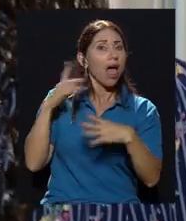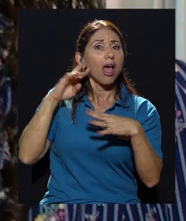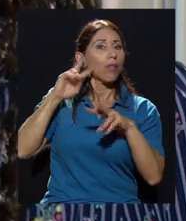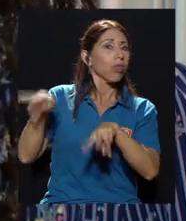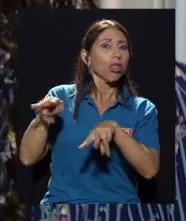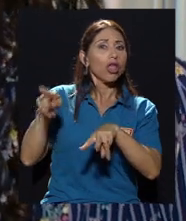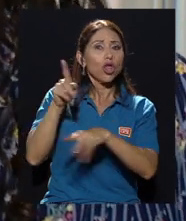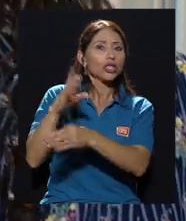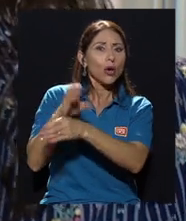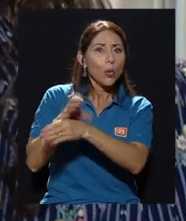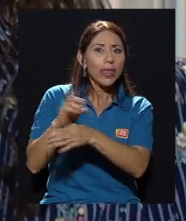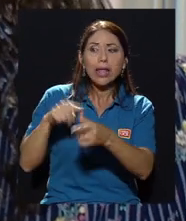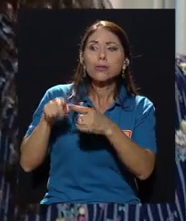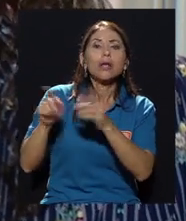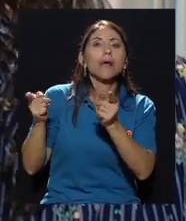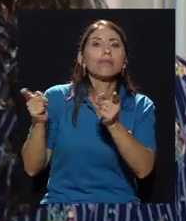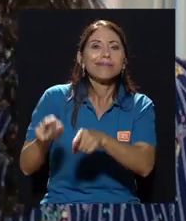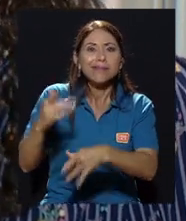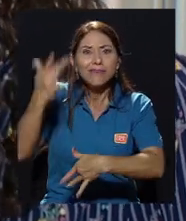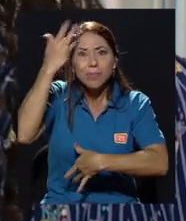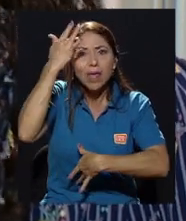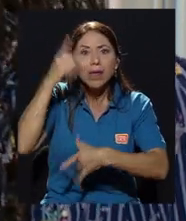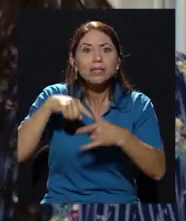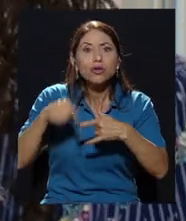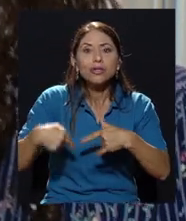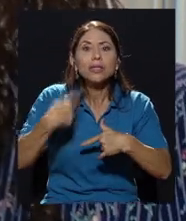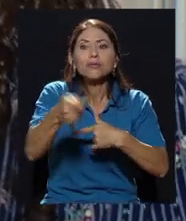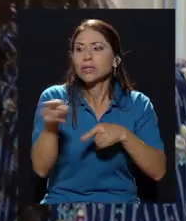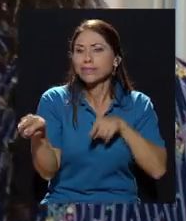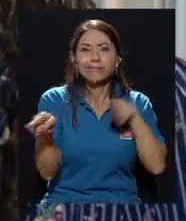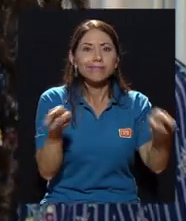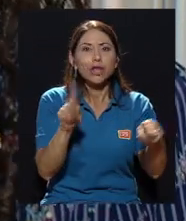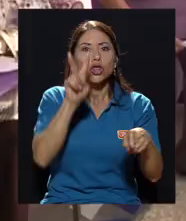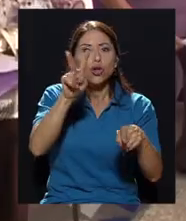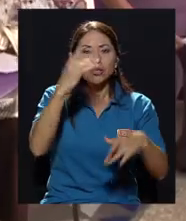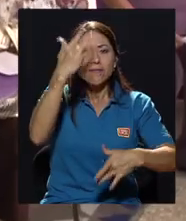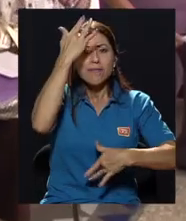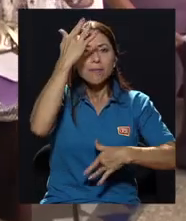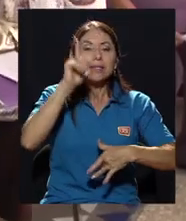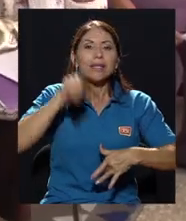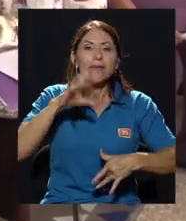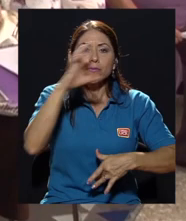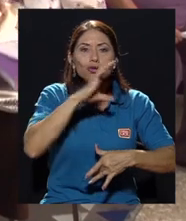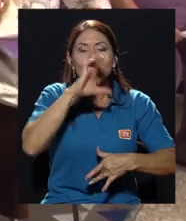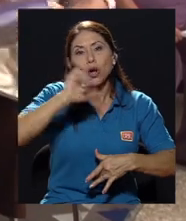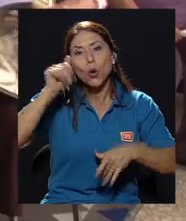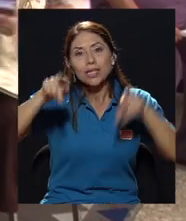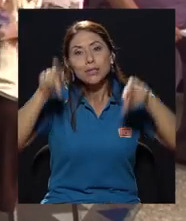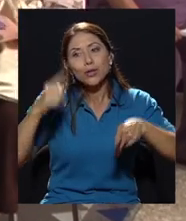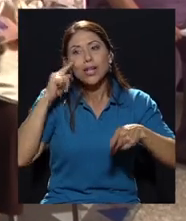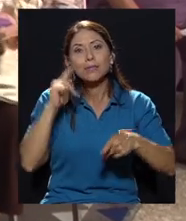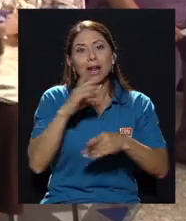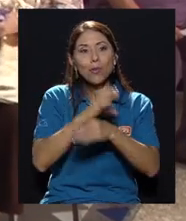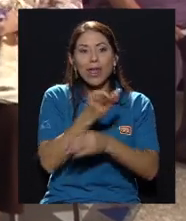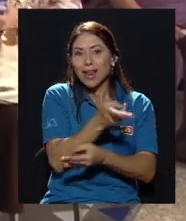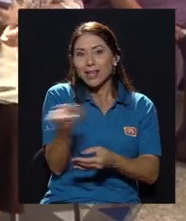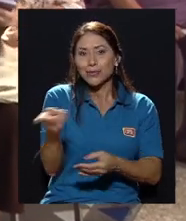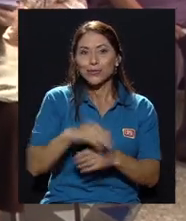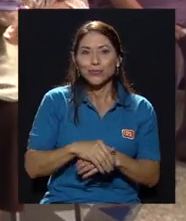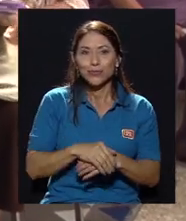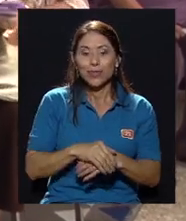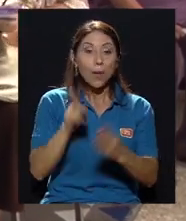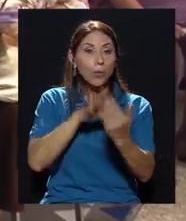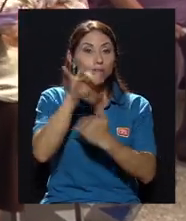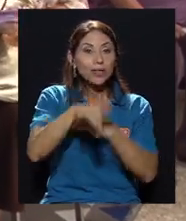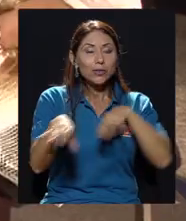cuidan, pueden desarrollar enfermedades que eventualmente vamos a tener dos personas enfermas y tener que buscar otros cuidadores. Al ser un proyecto